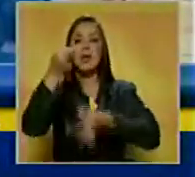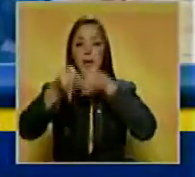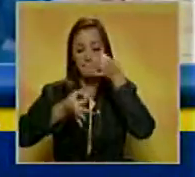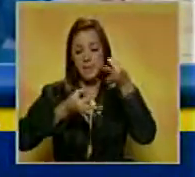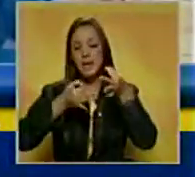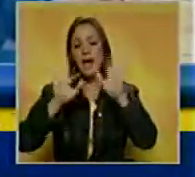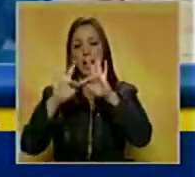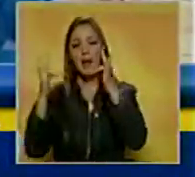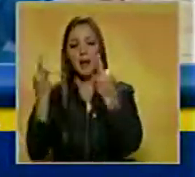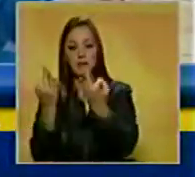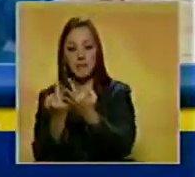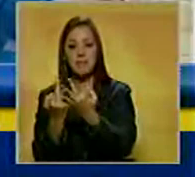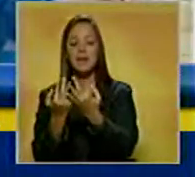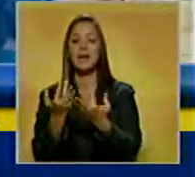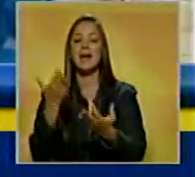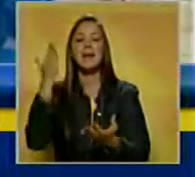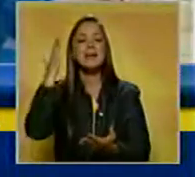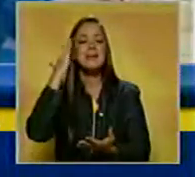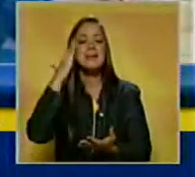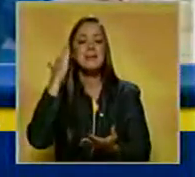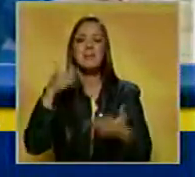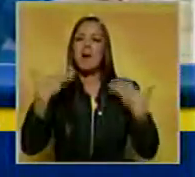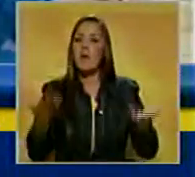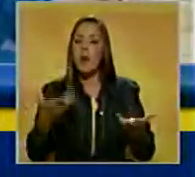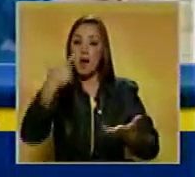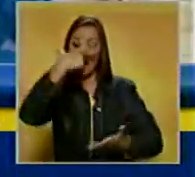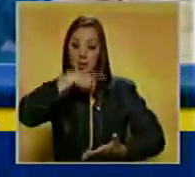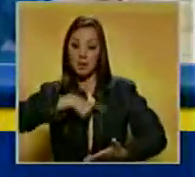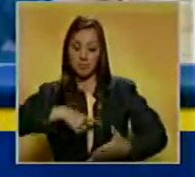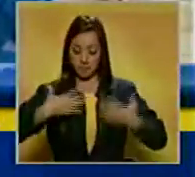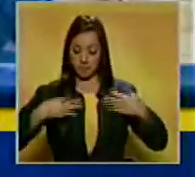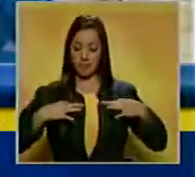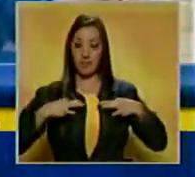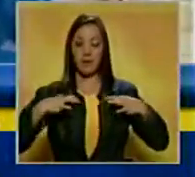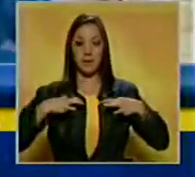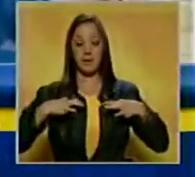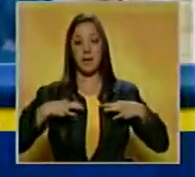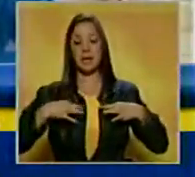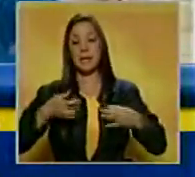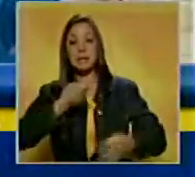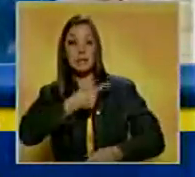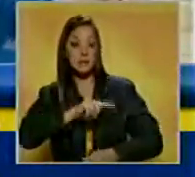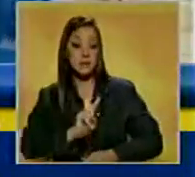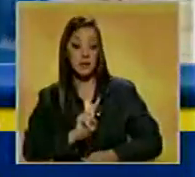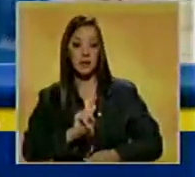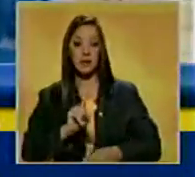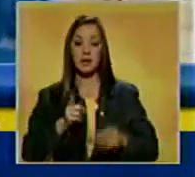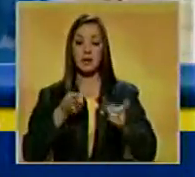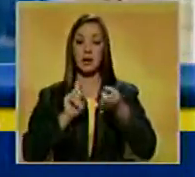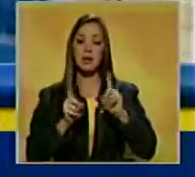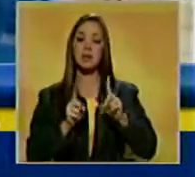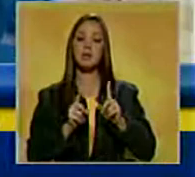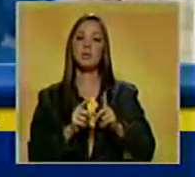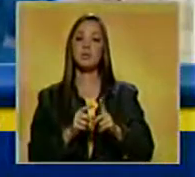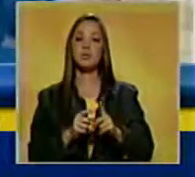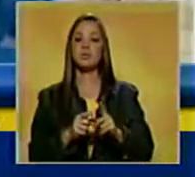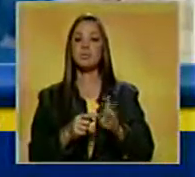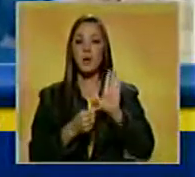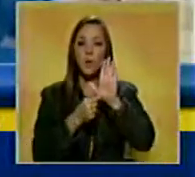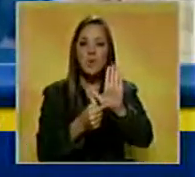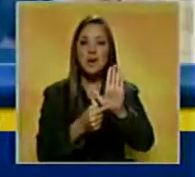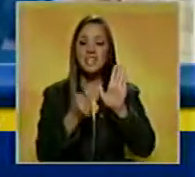claro la vestimenta y si tienen algún mostrario dental, para